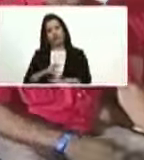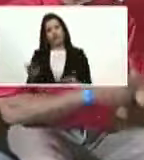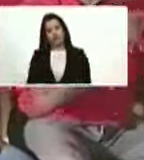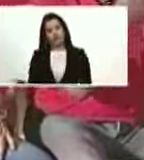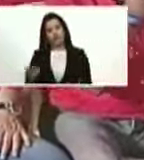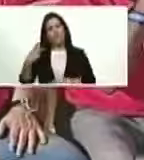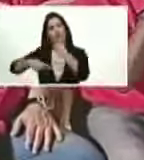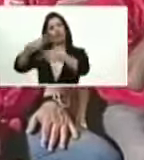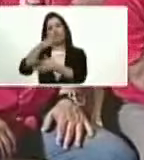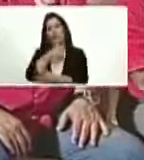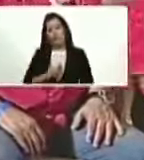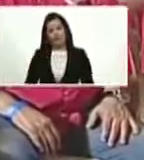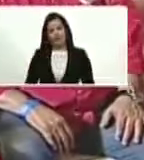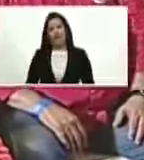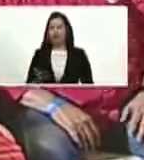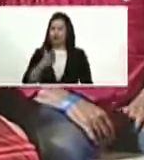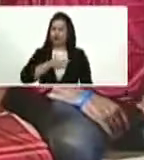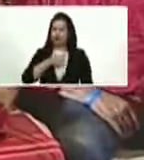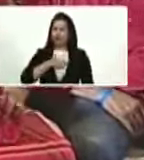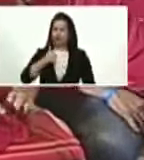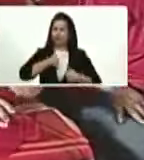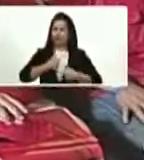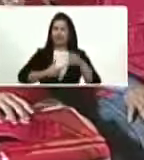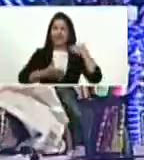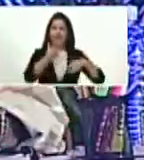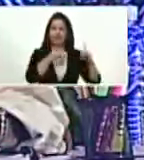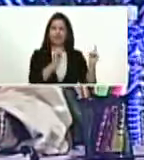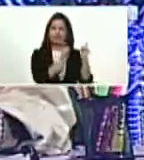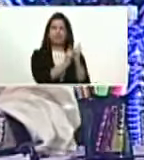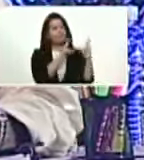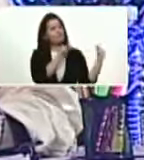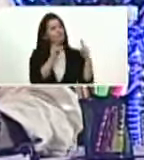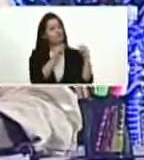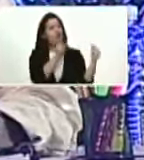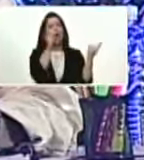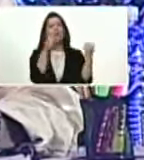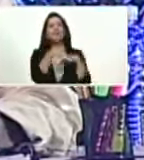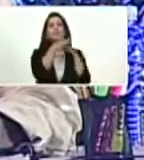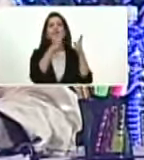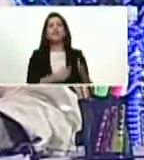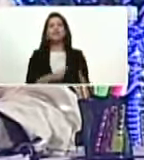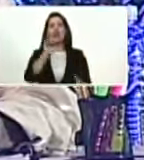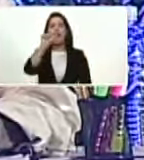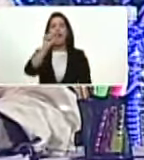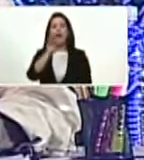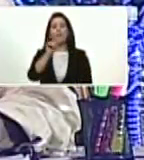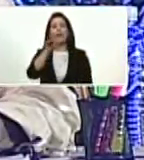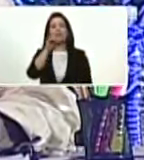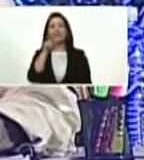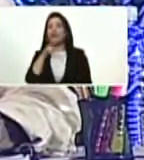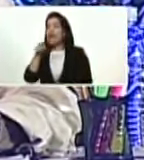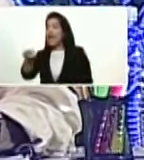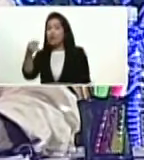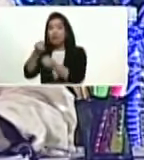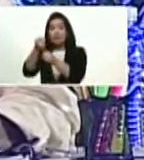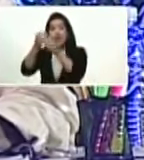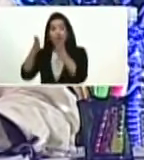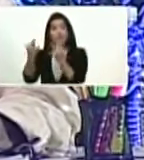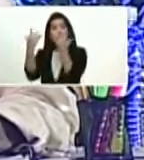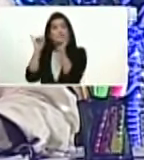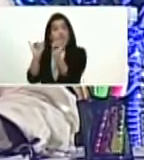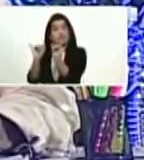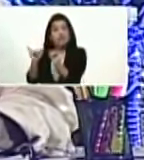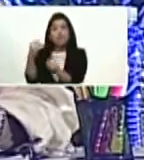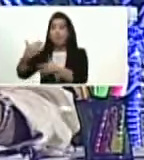Eso lo estaba yo conversando estos días con el ministro Pérez Abad. Los trabajadores son los que hacen el milagro de la producción a